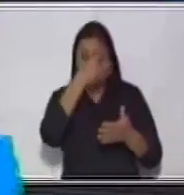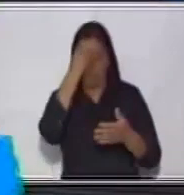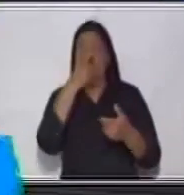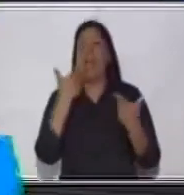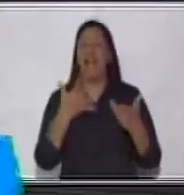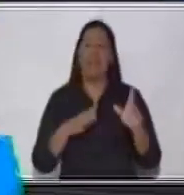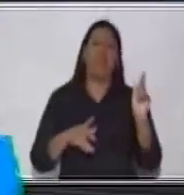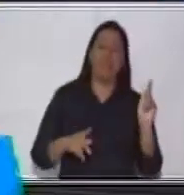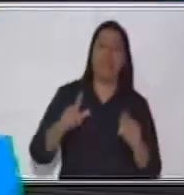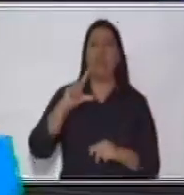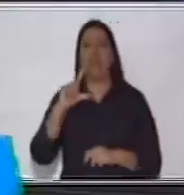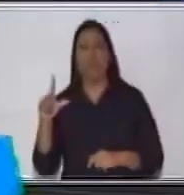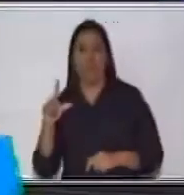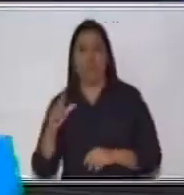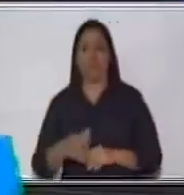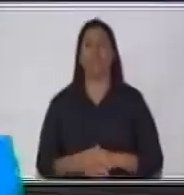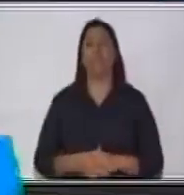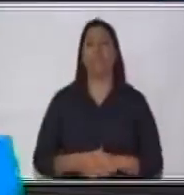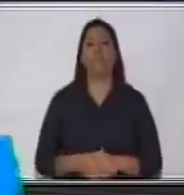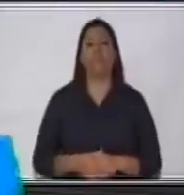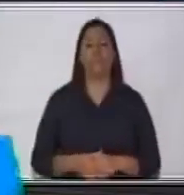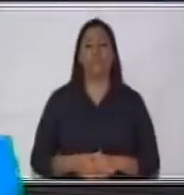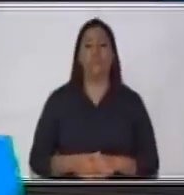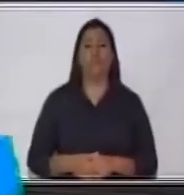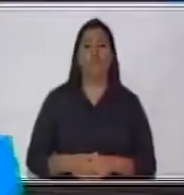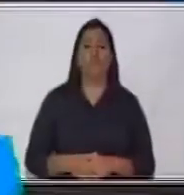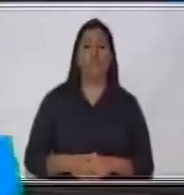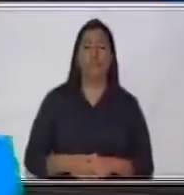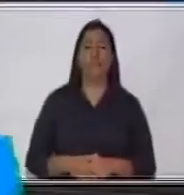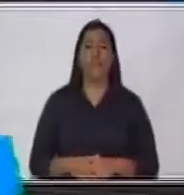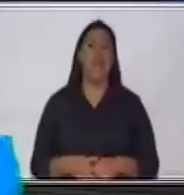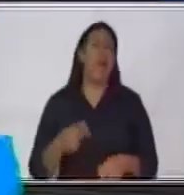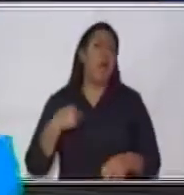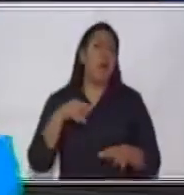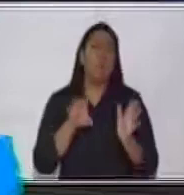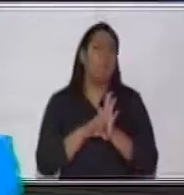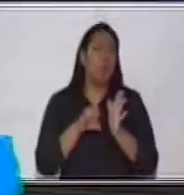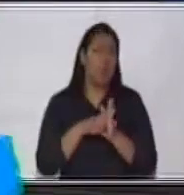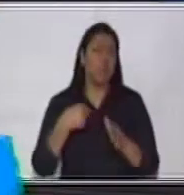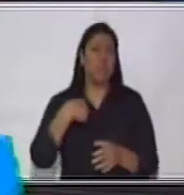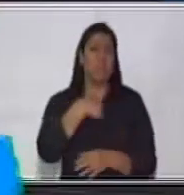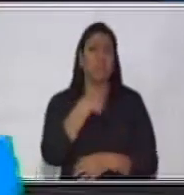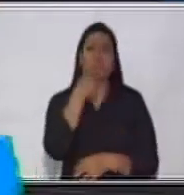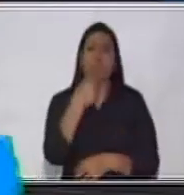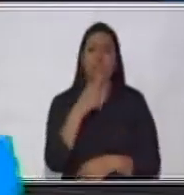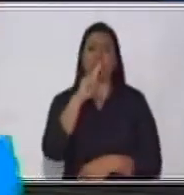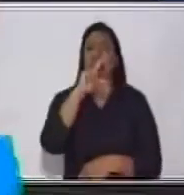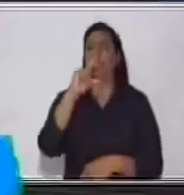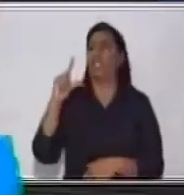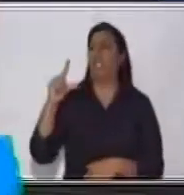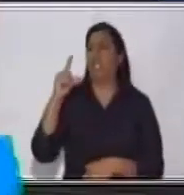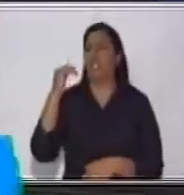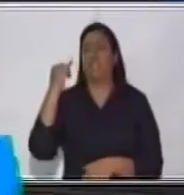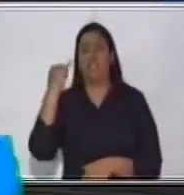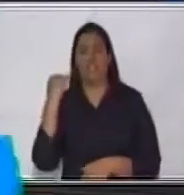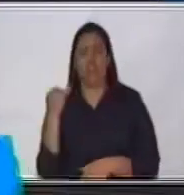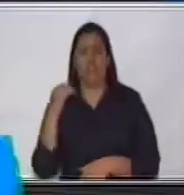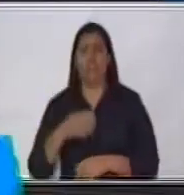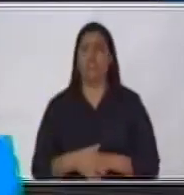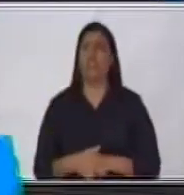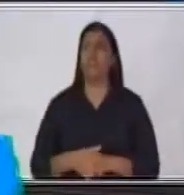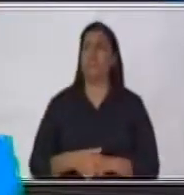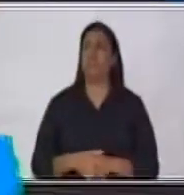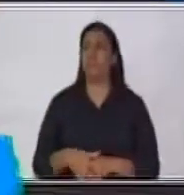pronunciarlo de alguna manera así. Ya, va a ir una I. Si fuera solo Y, lo